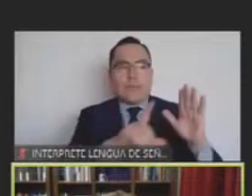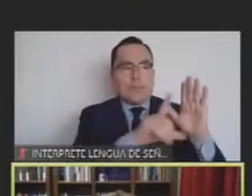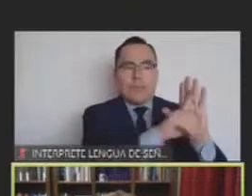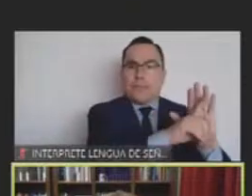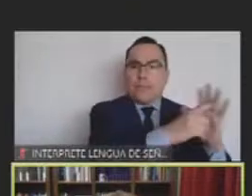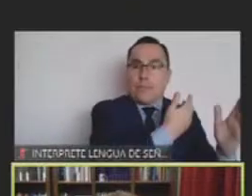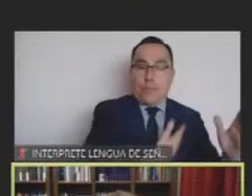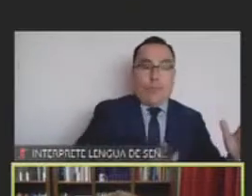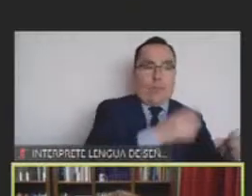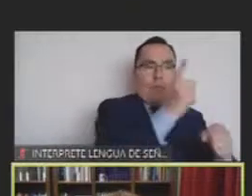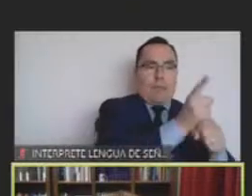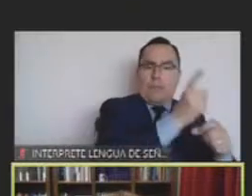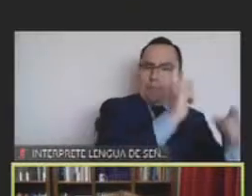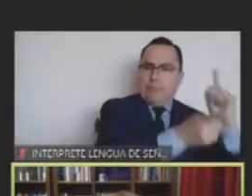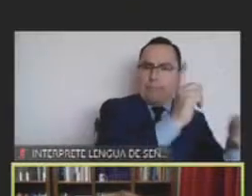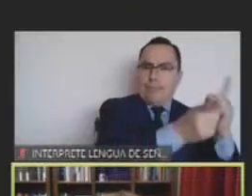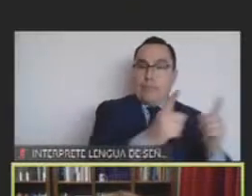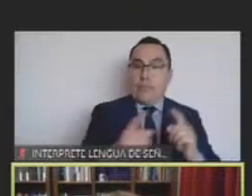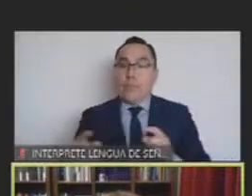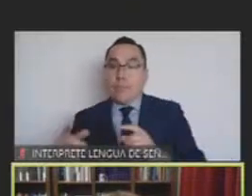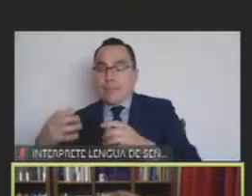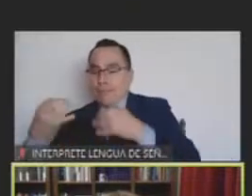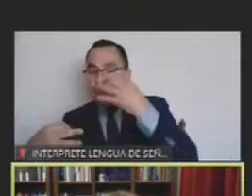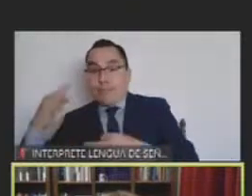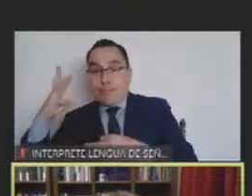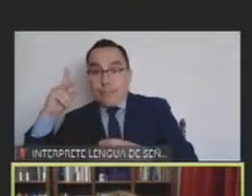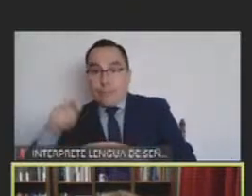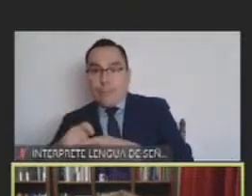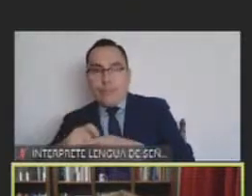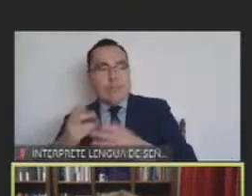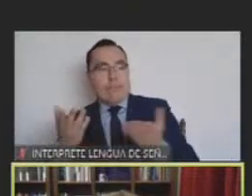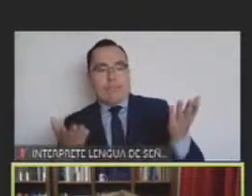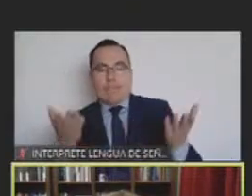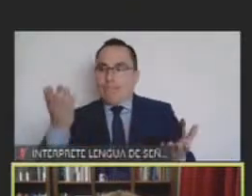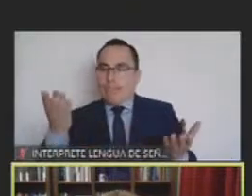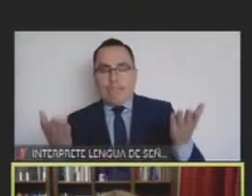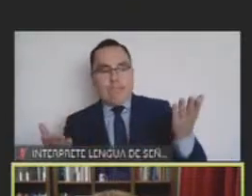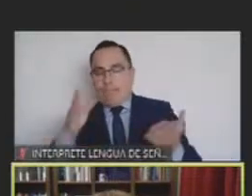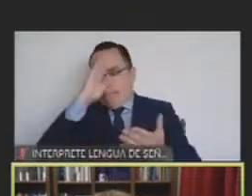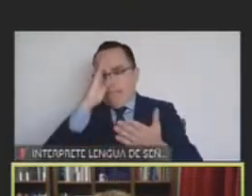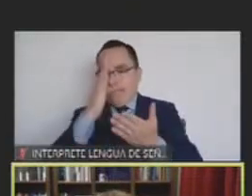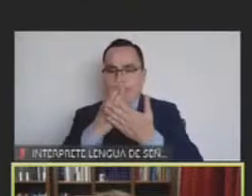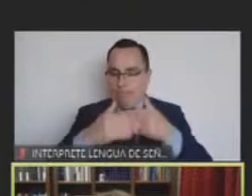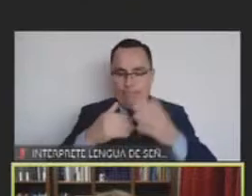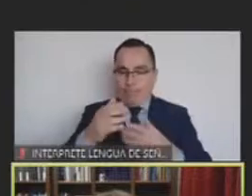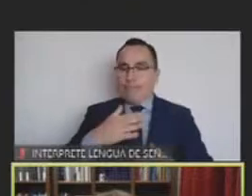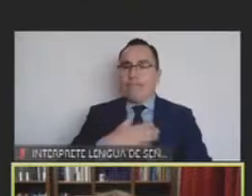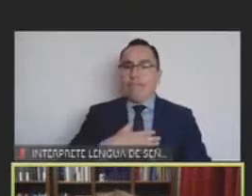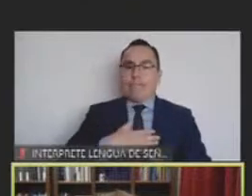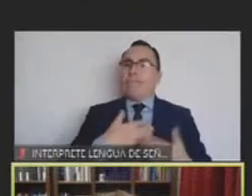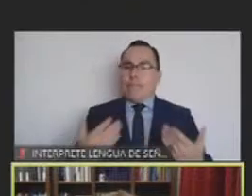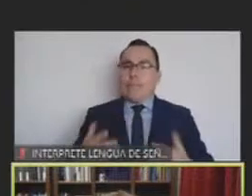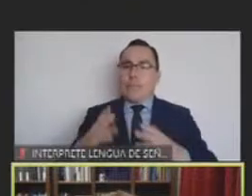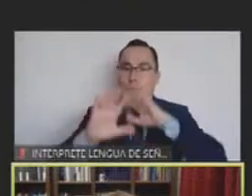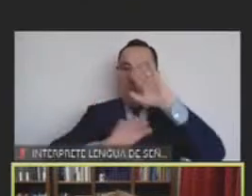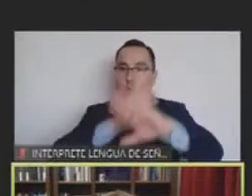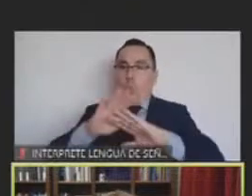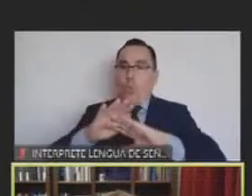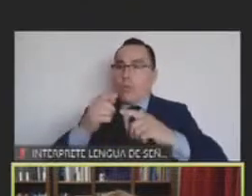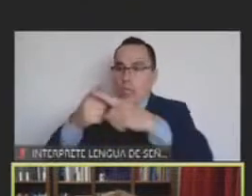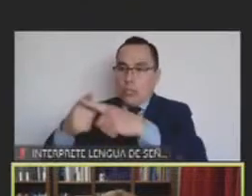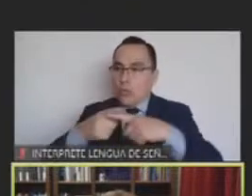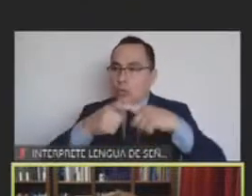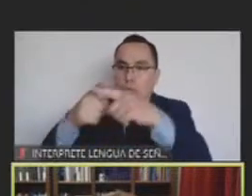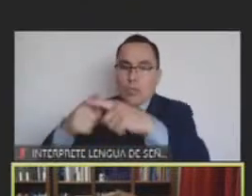sean implementadas, debe ser imparcial para mantener la confianza en sus decisiones y así cumplir con su rol de protección a la sociedad de